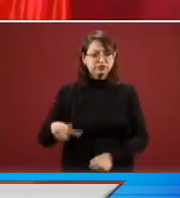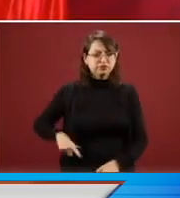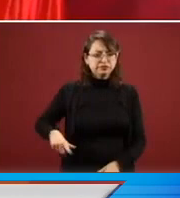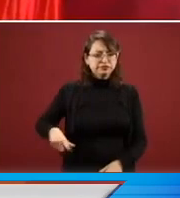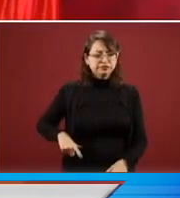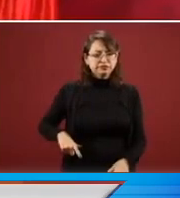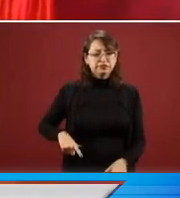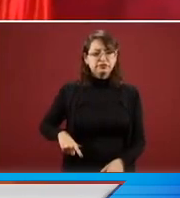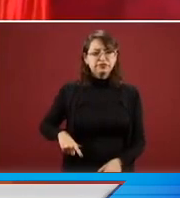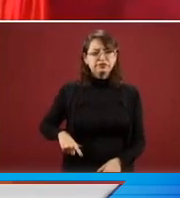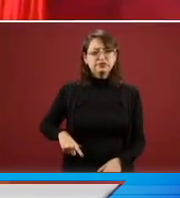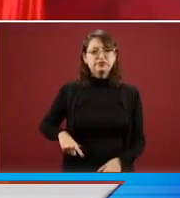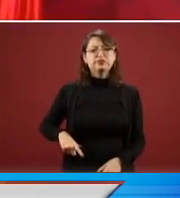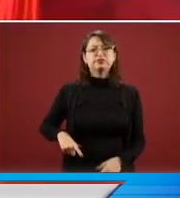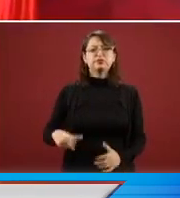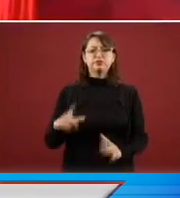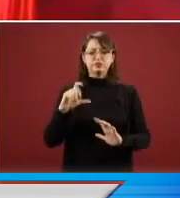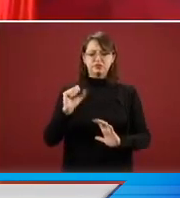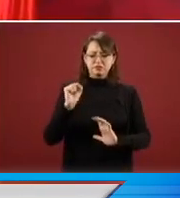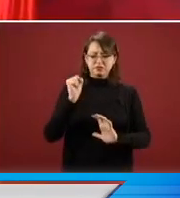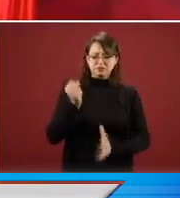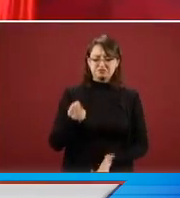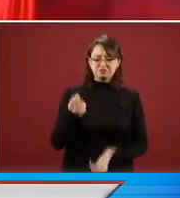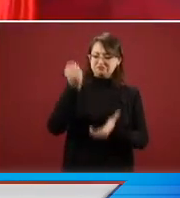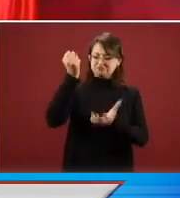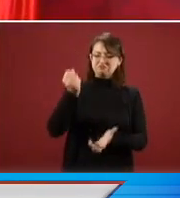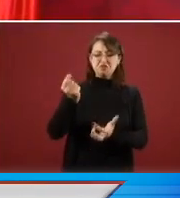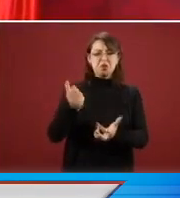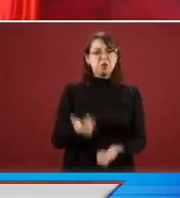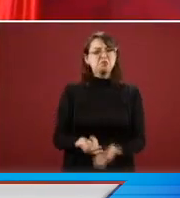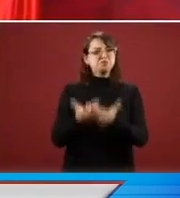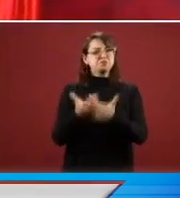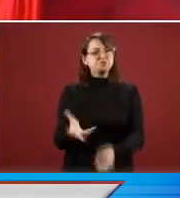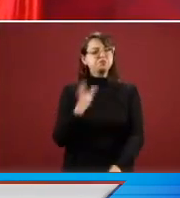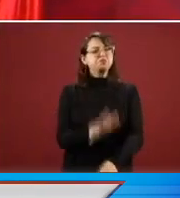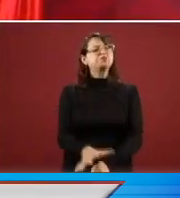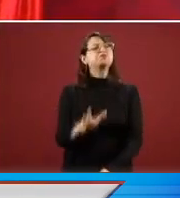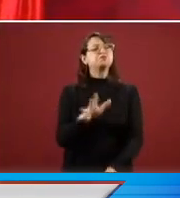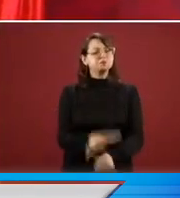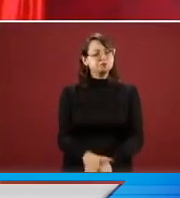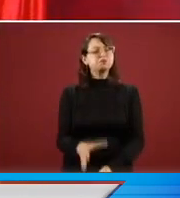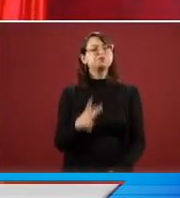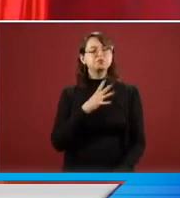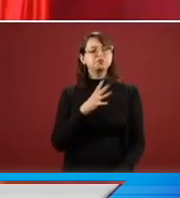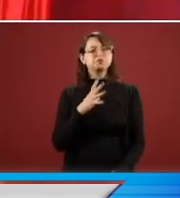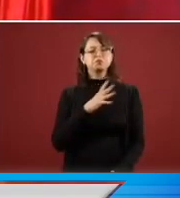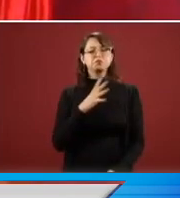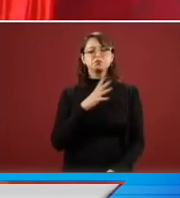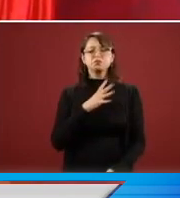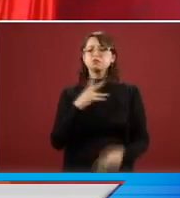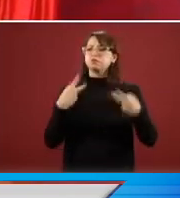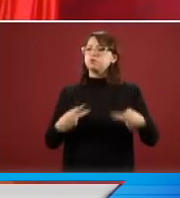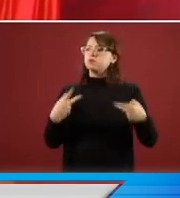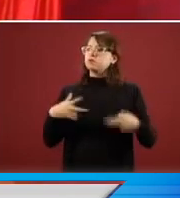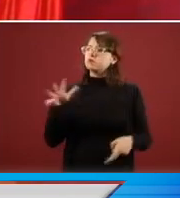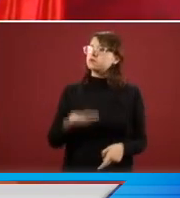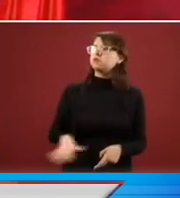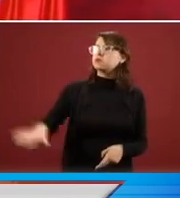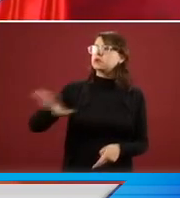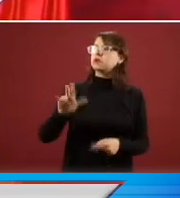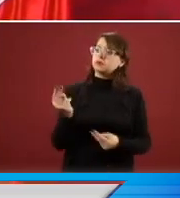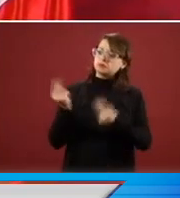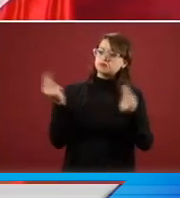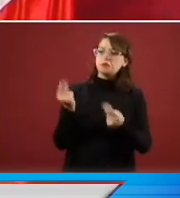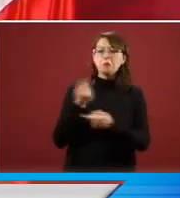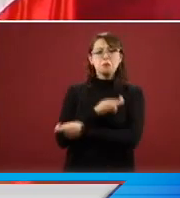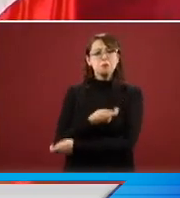principios. Reconoció también la labor de María Teresa Mercado, que fue declarada persona non grata por el gobierno de facto, y manifestó que hizo un papel